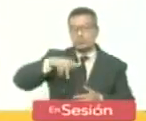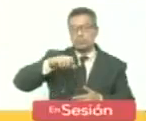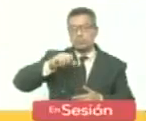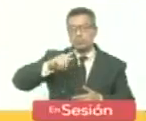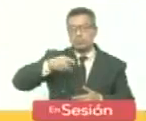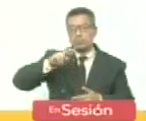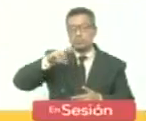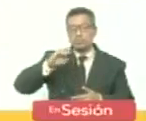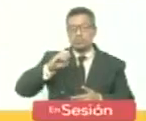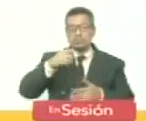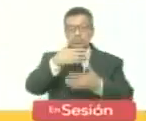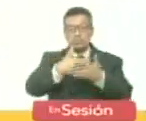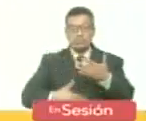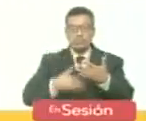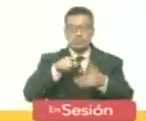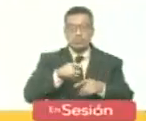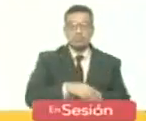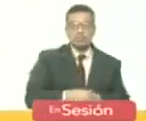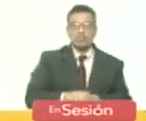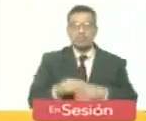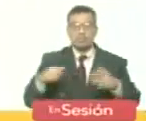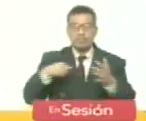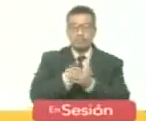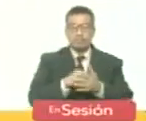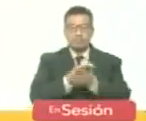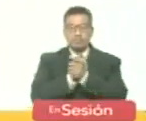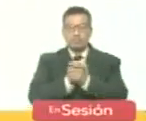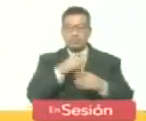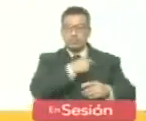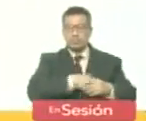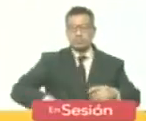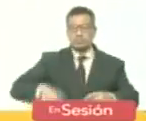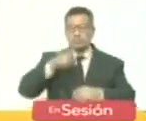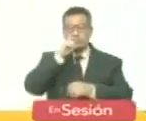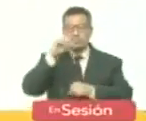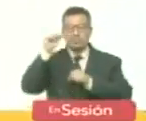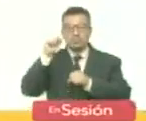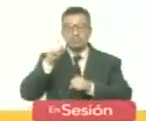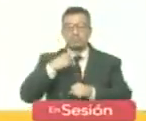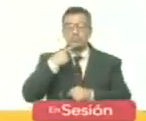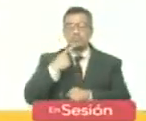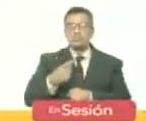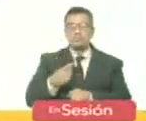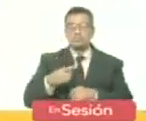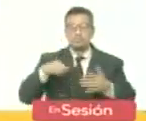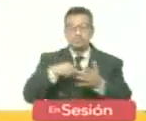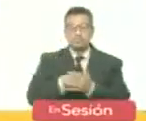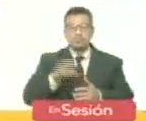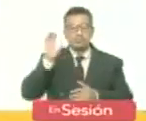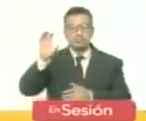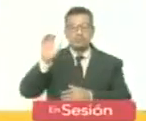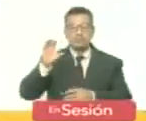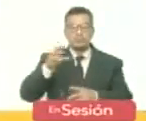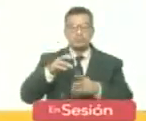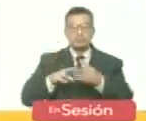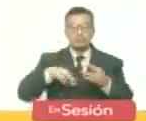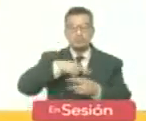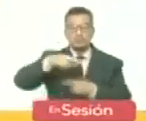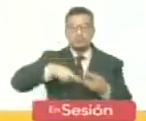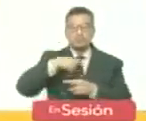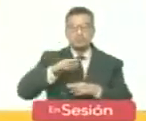contra el instructivo, es contra el compañero presidente Nicolás Maduro, es decir, es contra la patria y es contra la